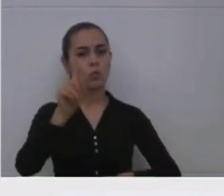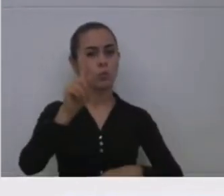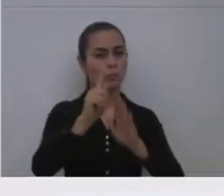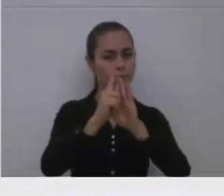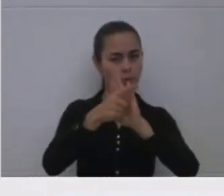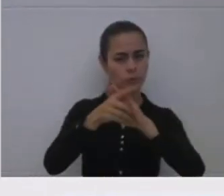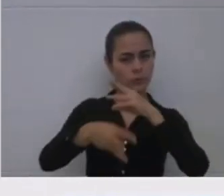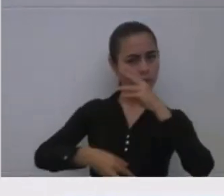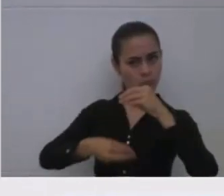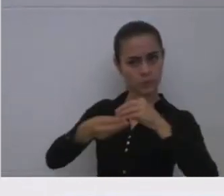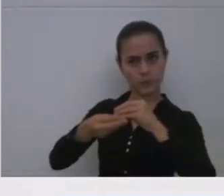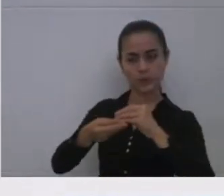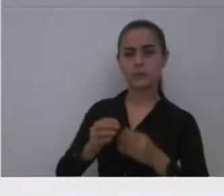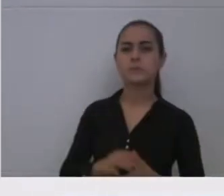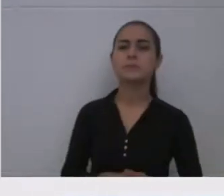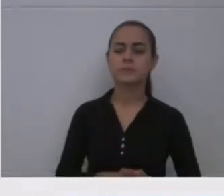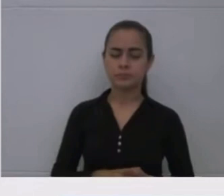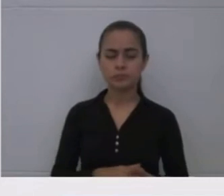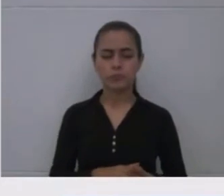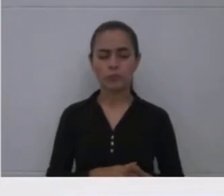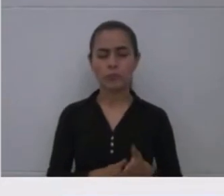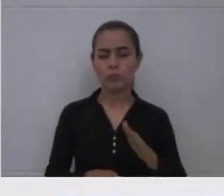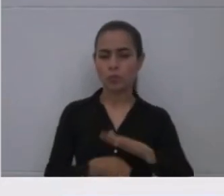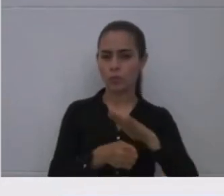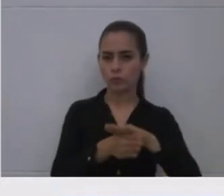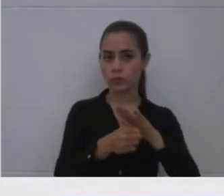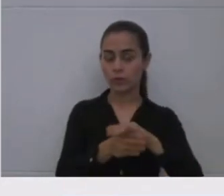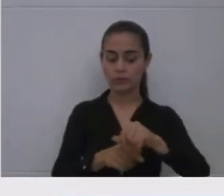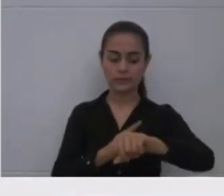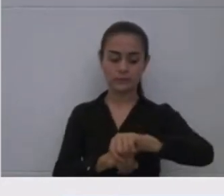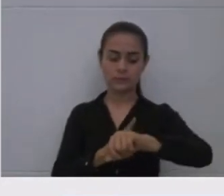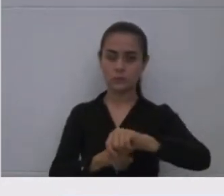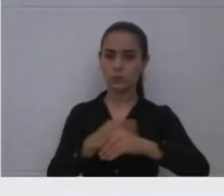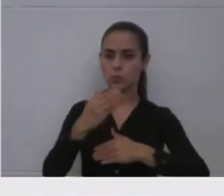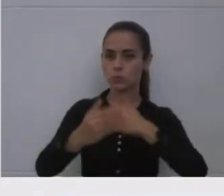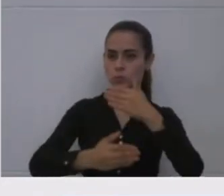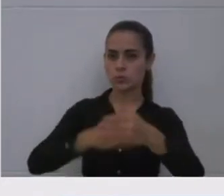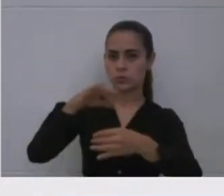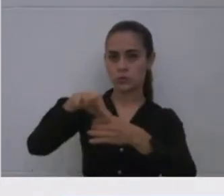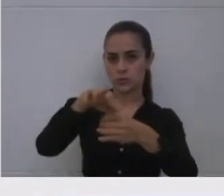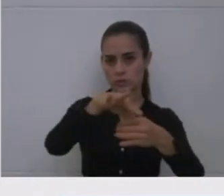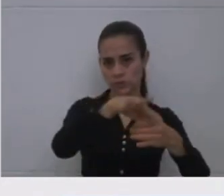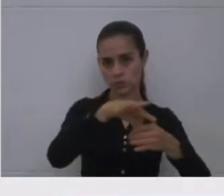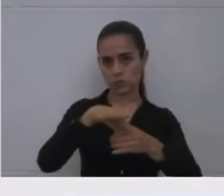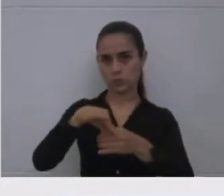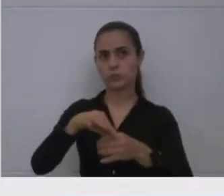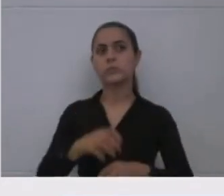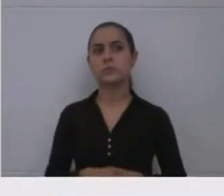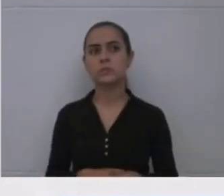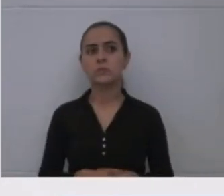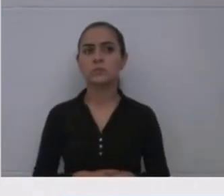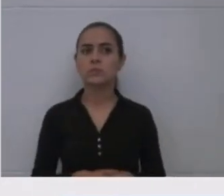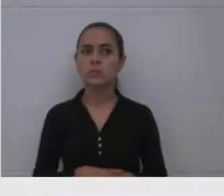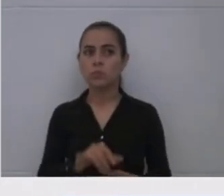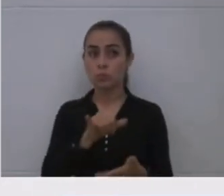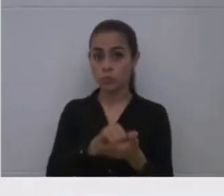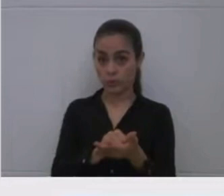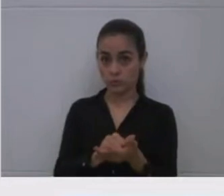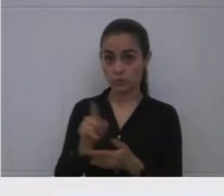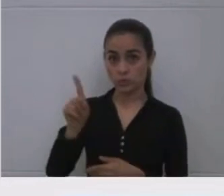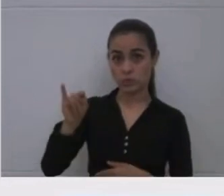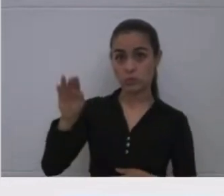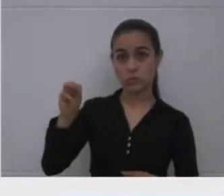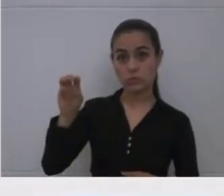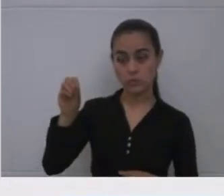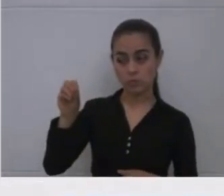Un minuto entonces, concejal Daniel, porque estamos ya en el proceso de elección. Yo estoy seguro de que si el concejal Simón Pérez es